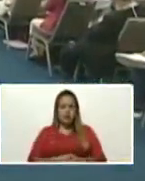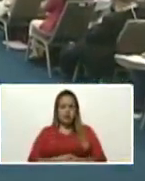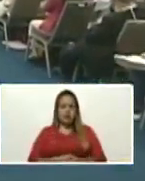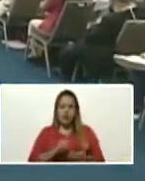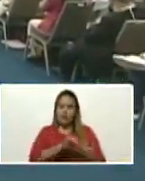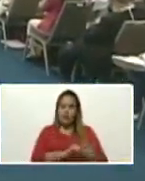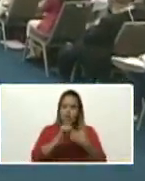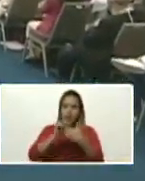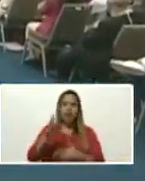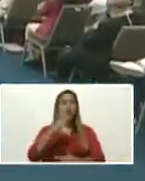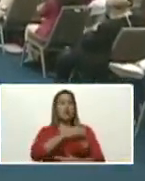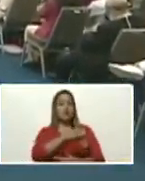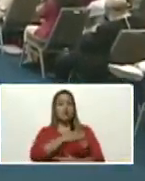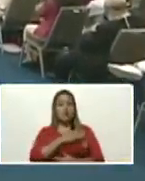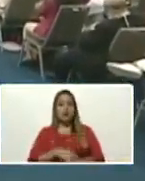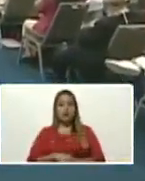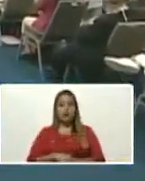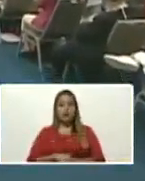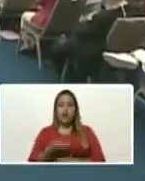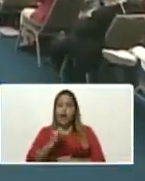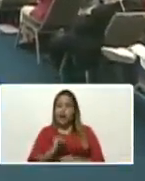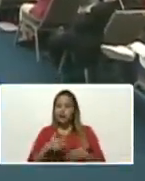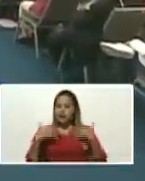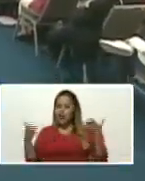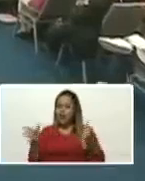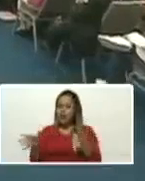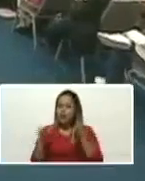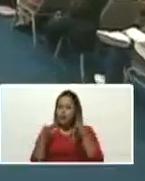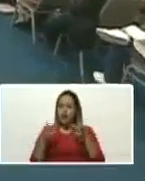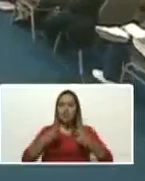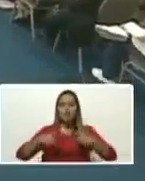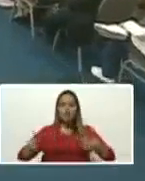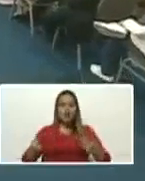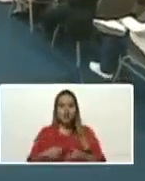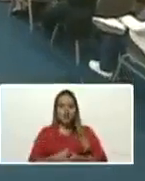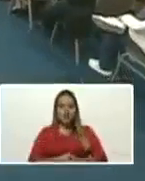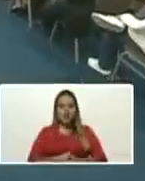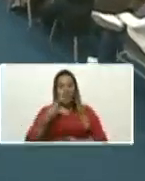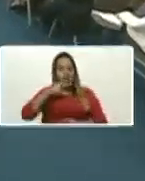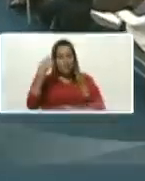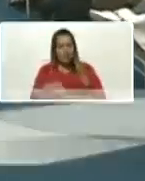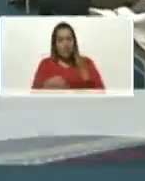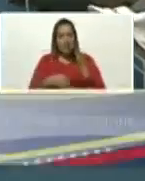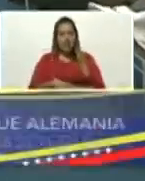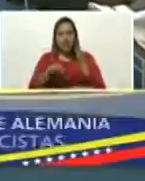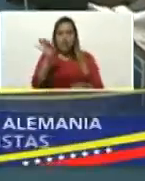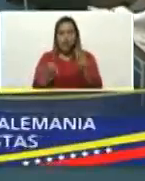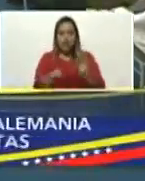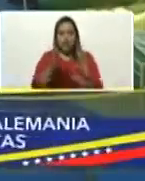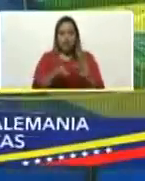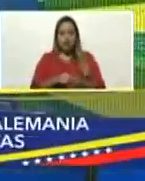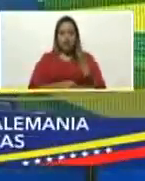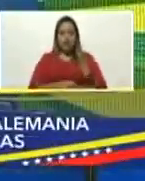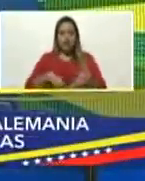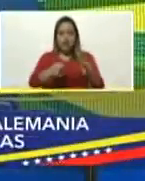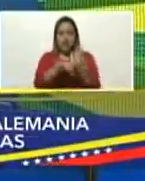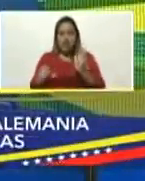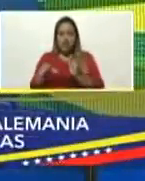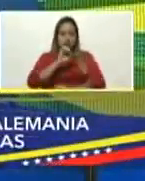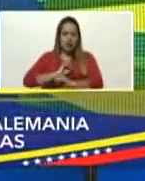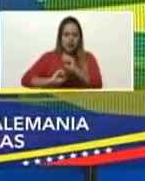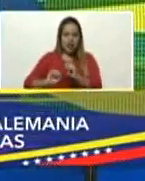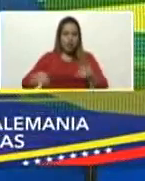encabezada por Lula da Silva ha sido un gran triunfo de la democracia, de la verdad, de la justicia y del derecho a luchar